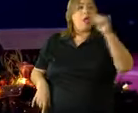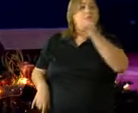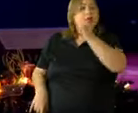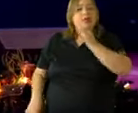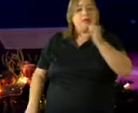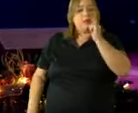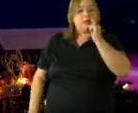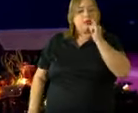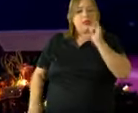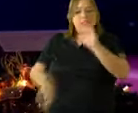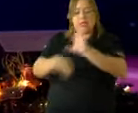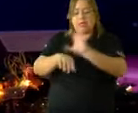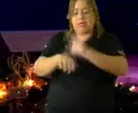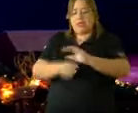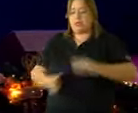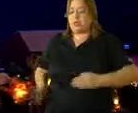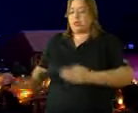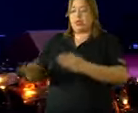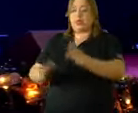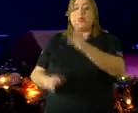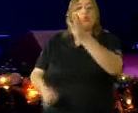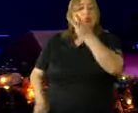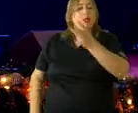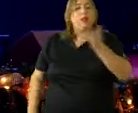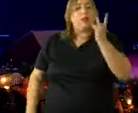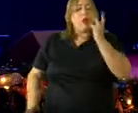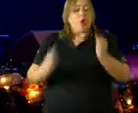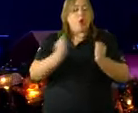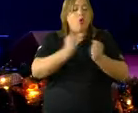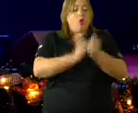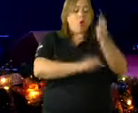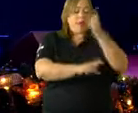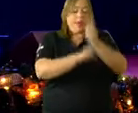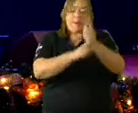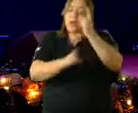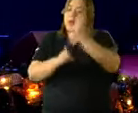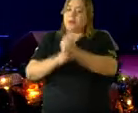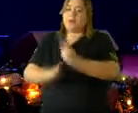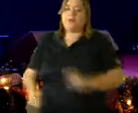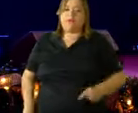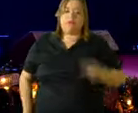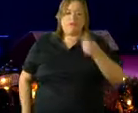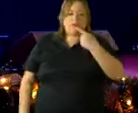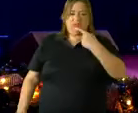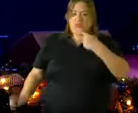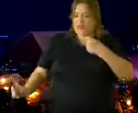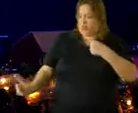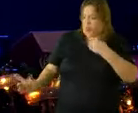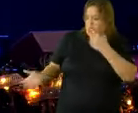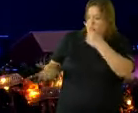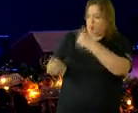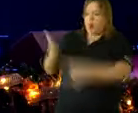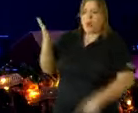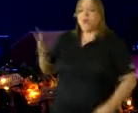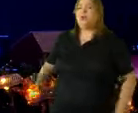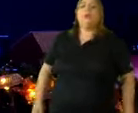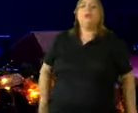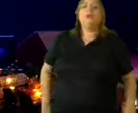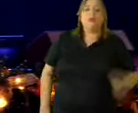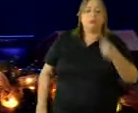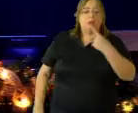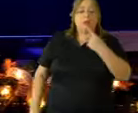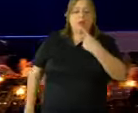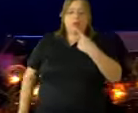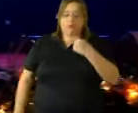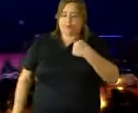la senda antigua y Wanda Jolón con un grupo de hermanos. Y él dijo, ¿cómo? ¿What? ¿What? Yo, eso mismo, voy para